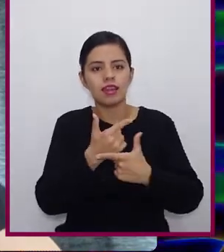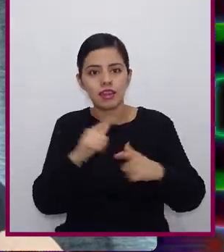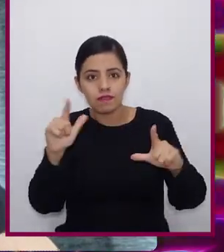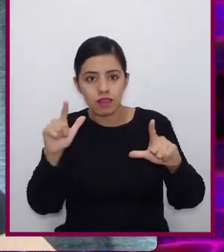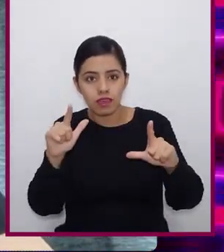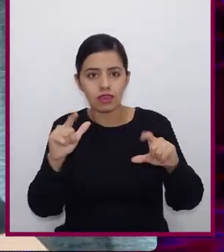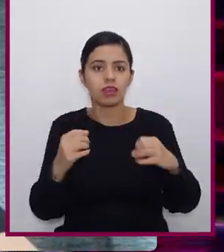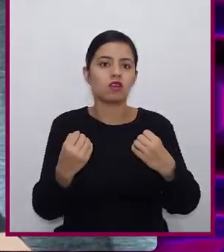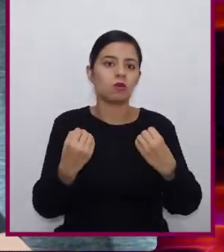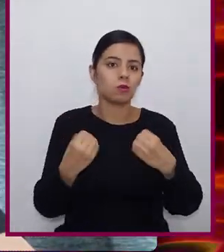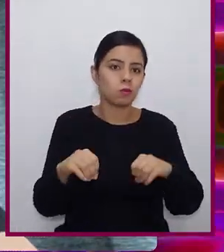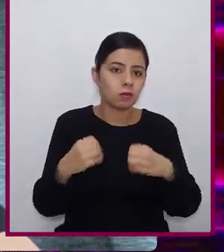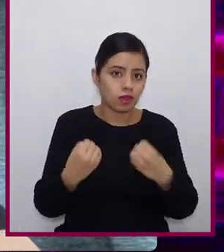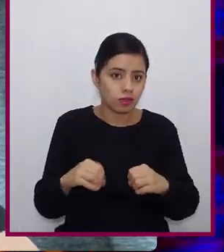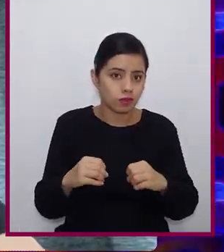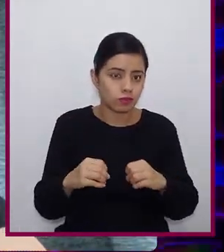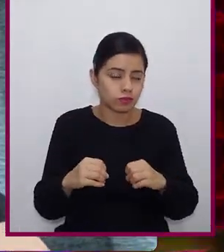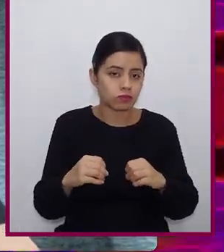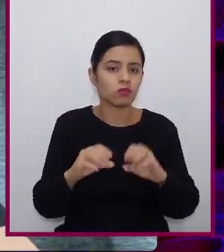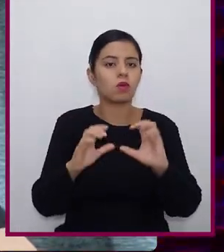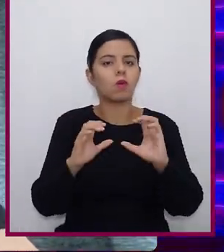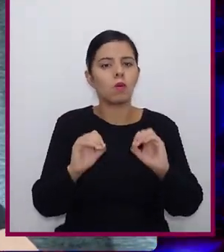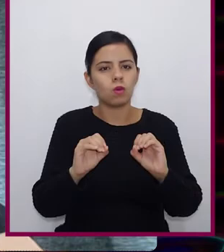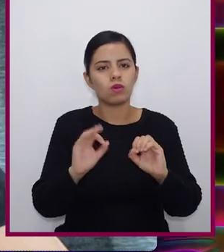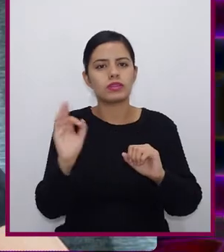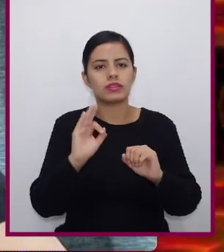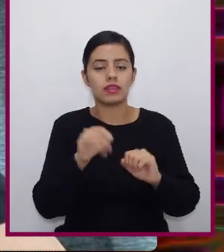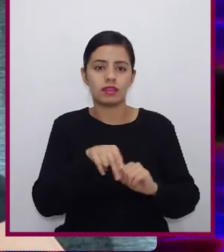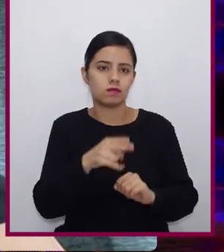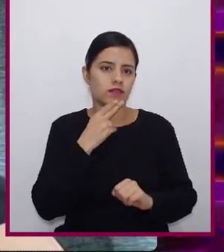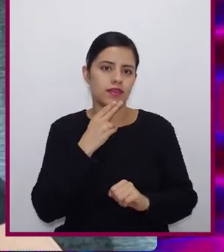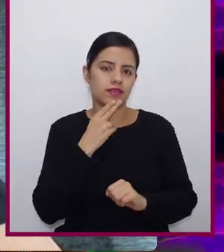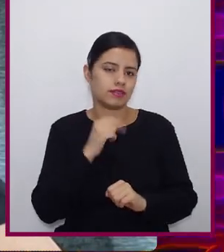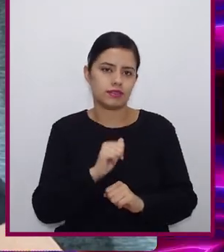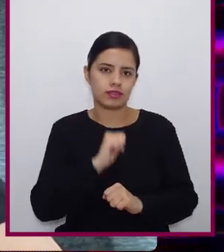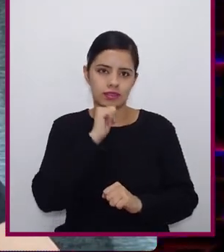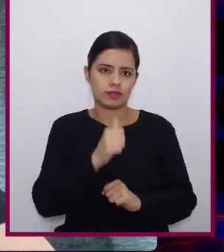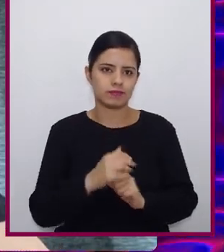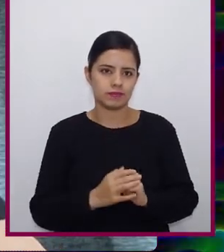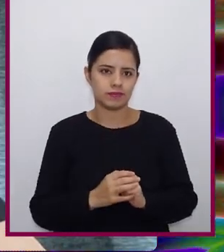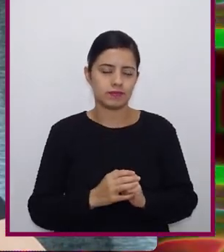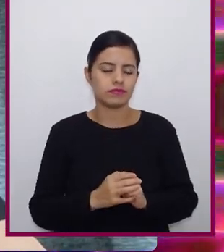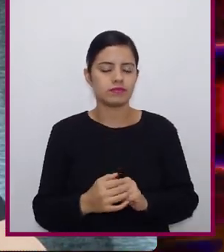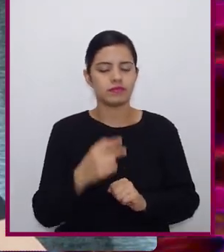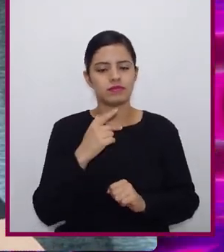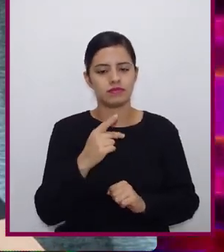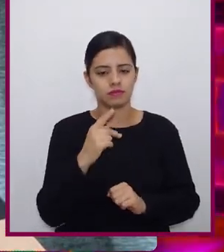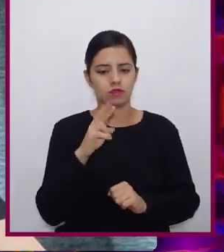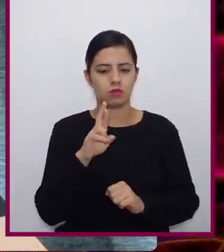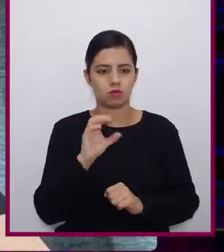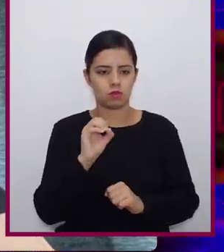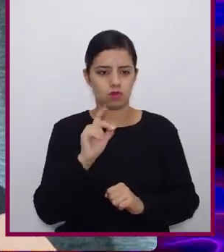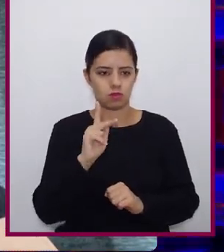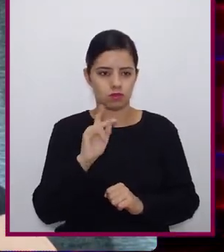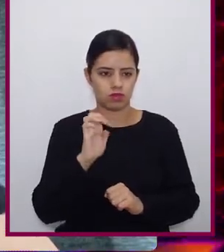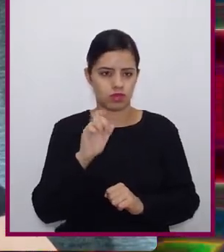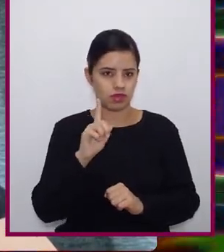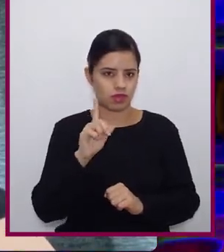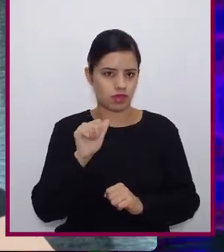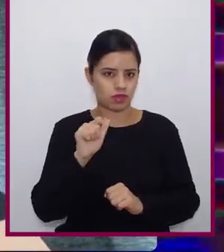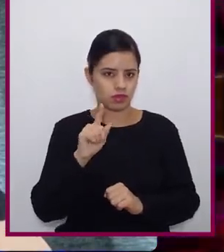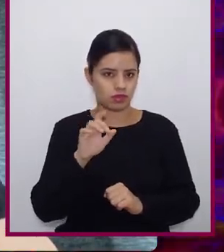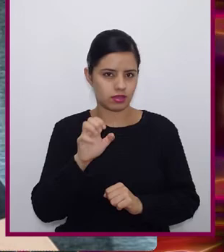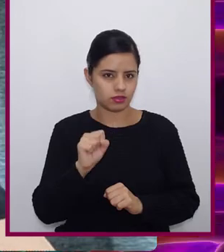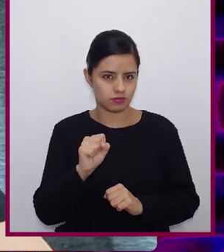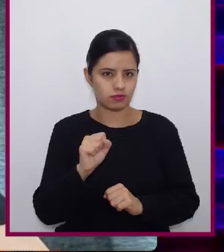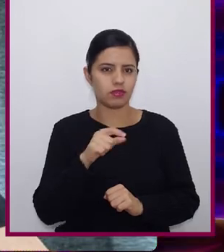está ocupado o está fuera de servicio. Las propiedades de los objetos suelen ser estáticas, es decir,